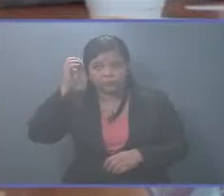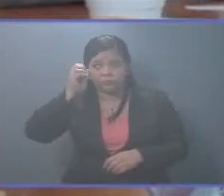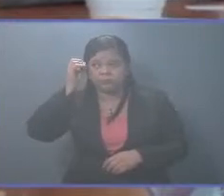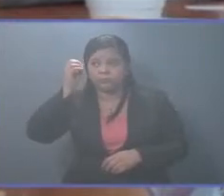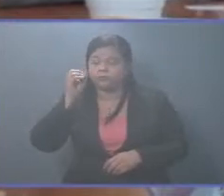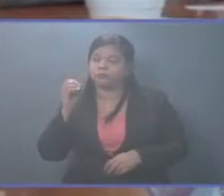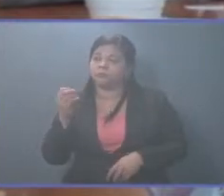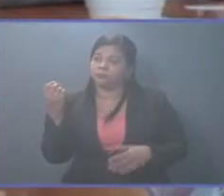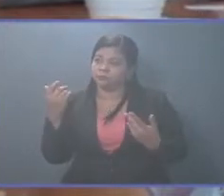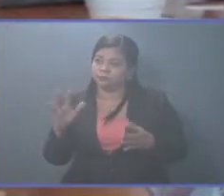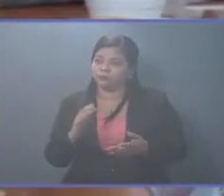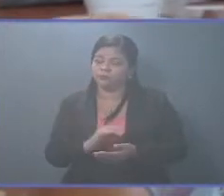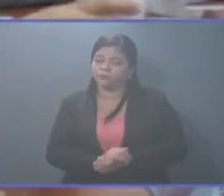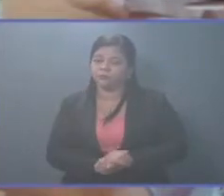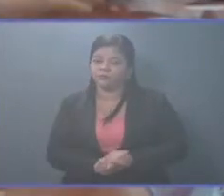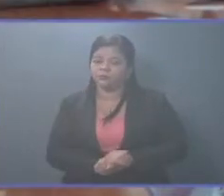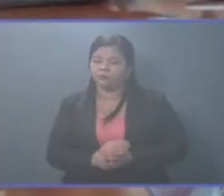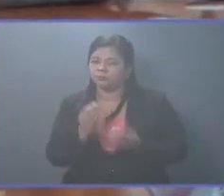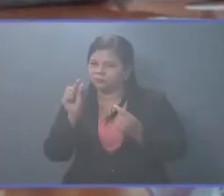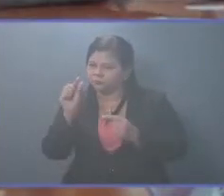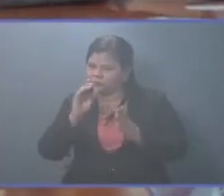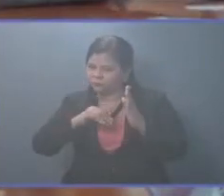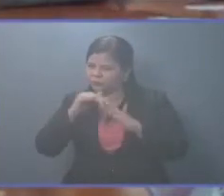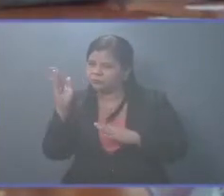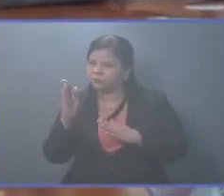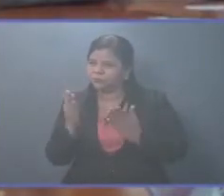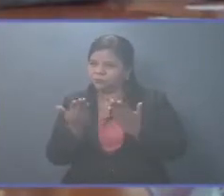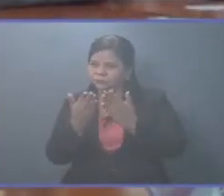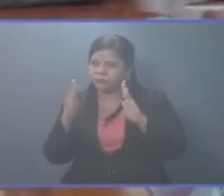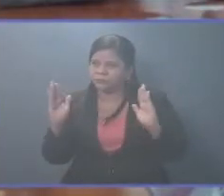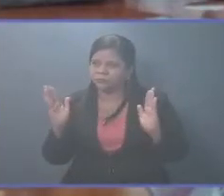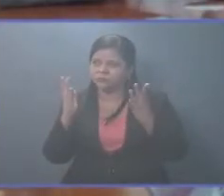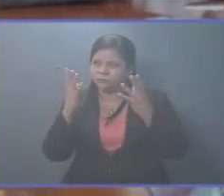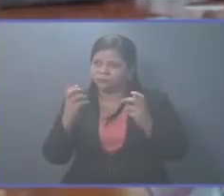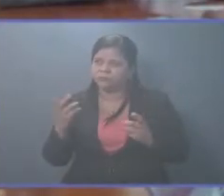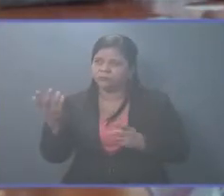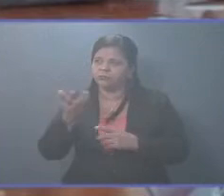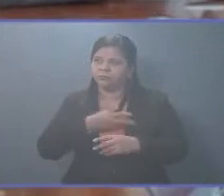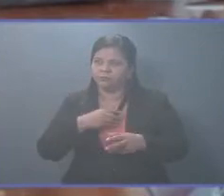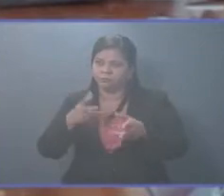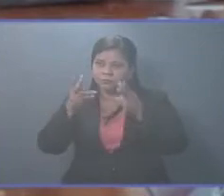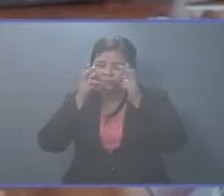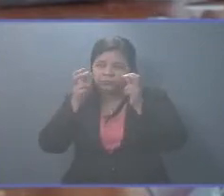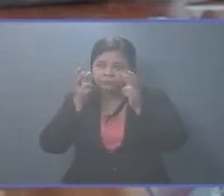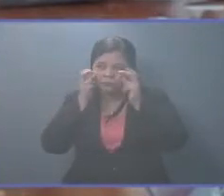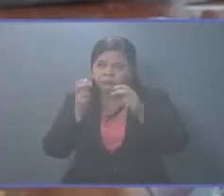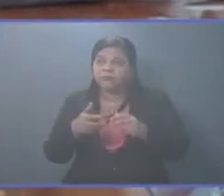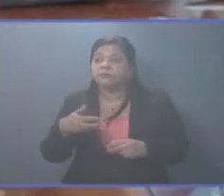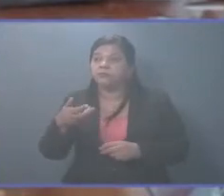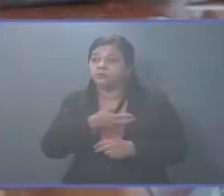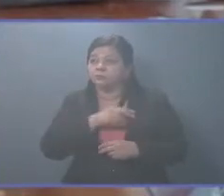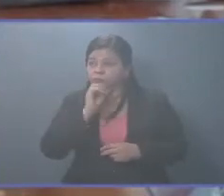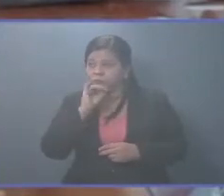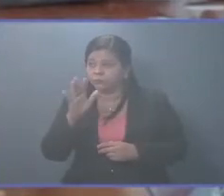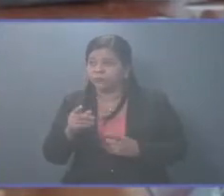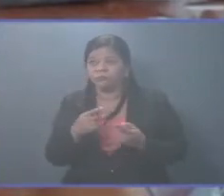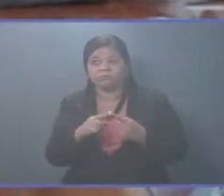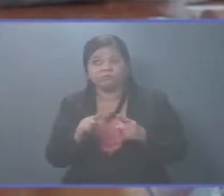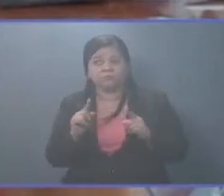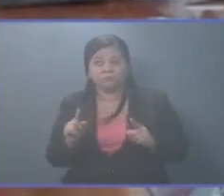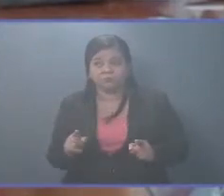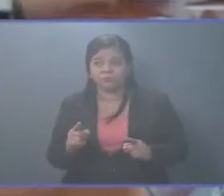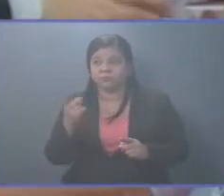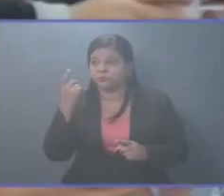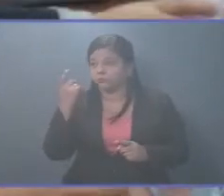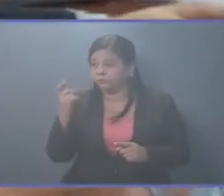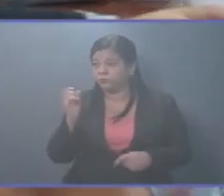que ha habido un poco más de apertura a escuchar lo que nosotros decimos, pero no ha sido una asesoría